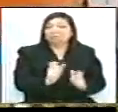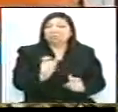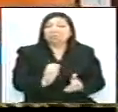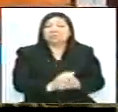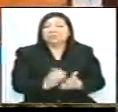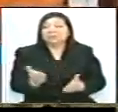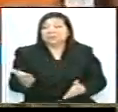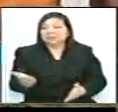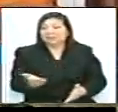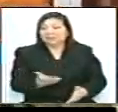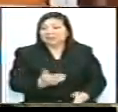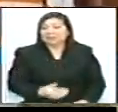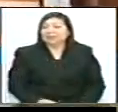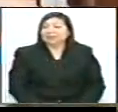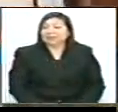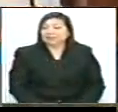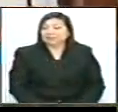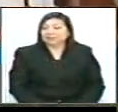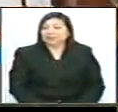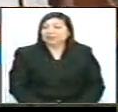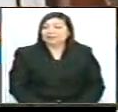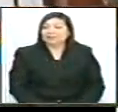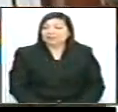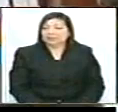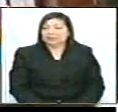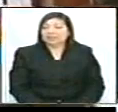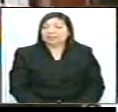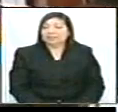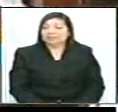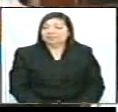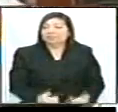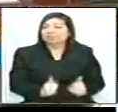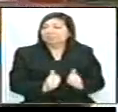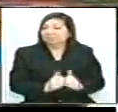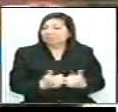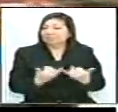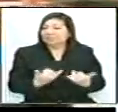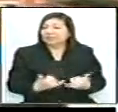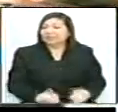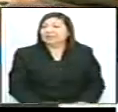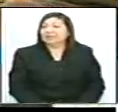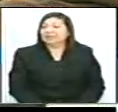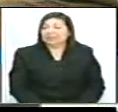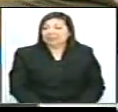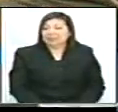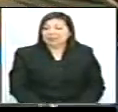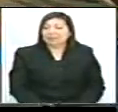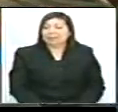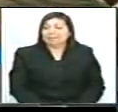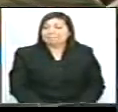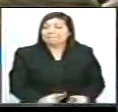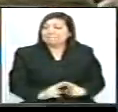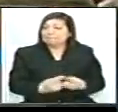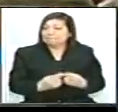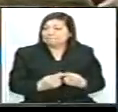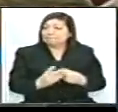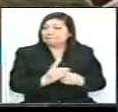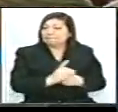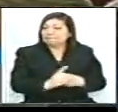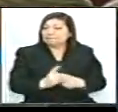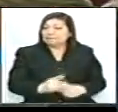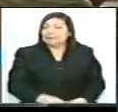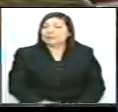al congresista Israel Lasso y al congresista Clayton Galván, que nos acompañan el día de hoy en esta sesión